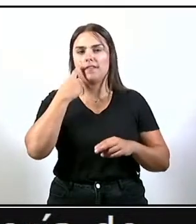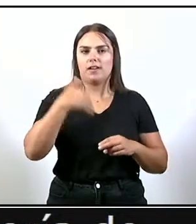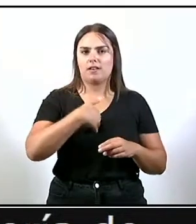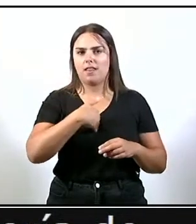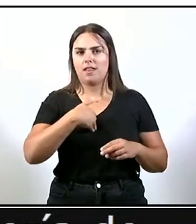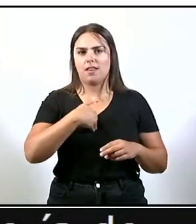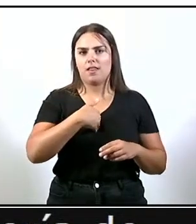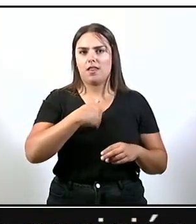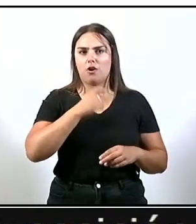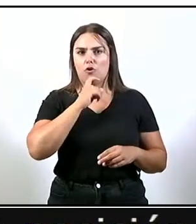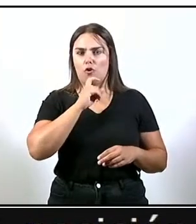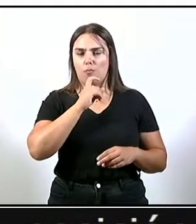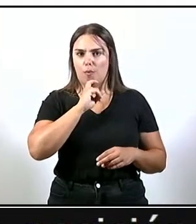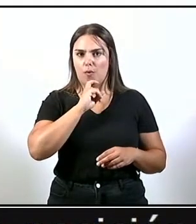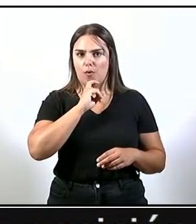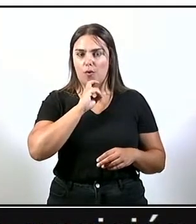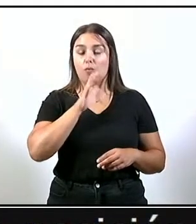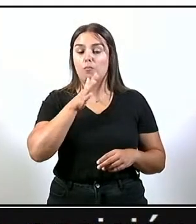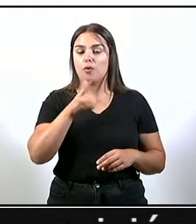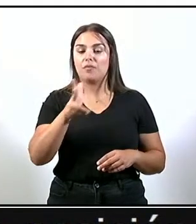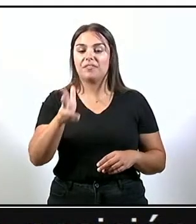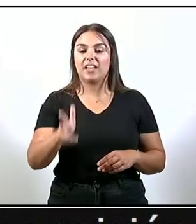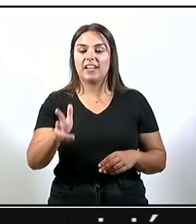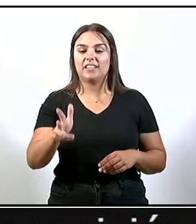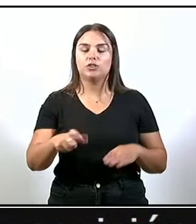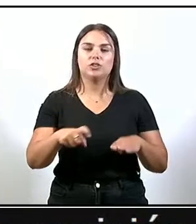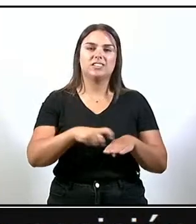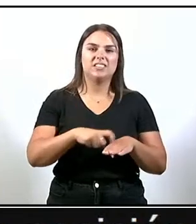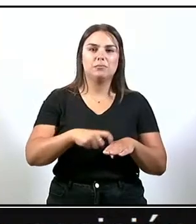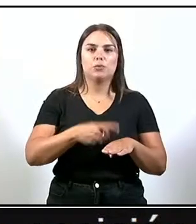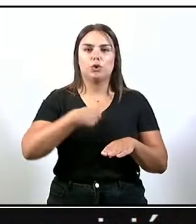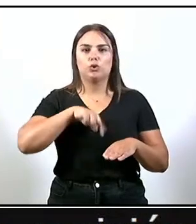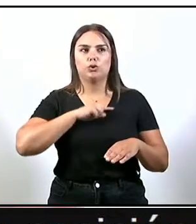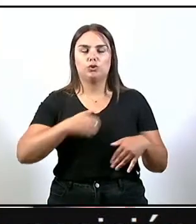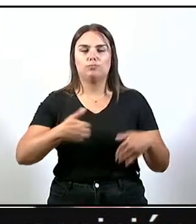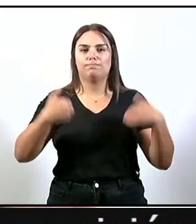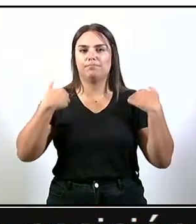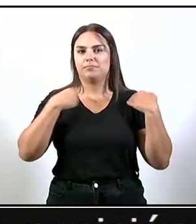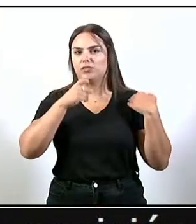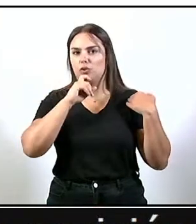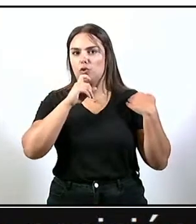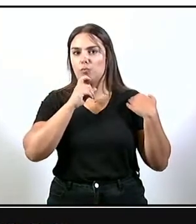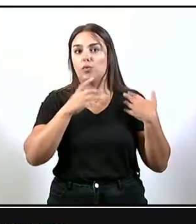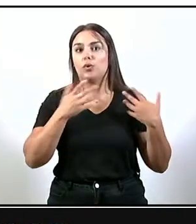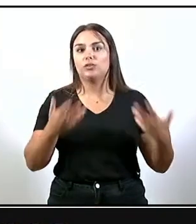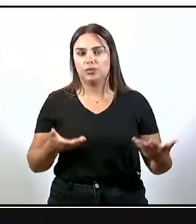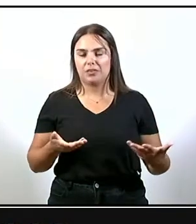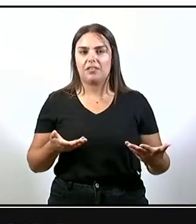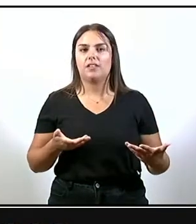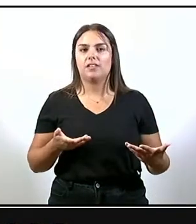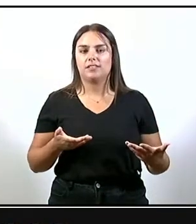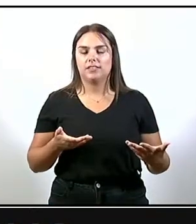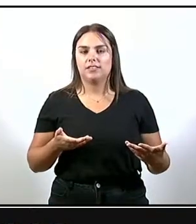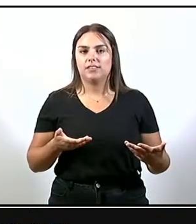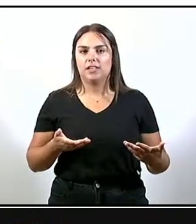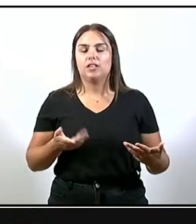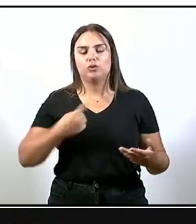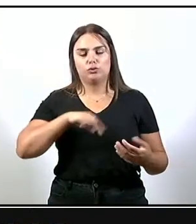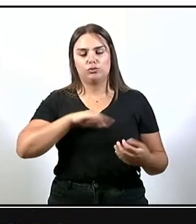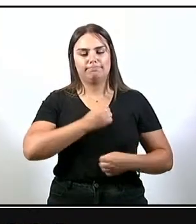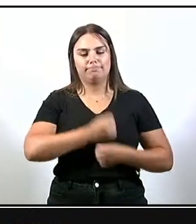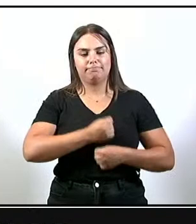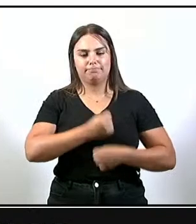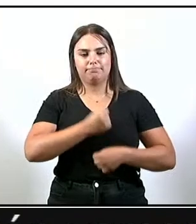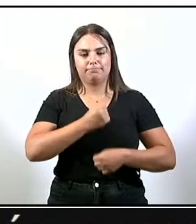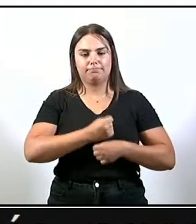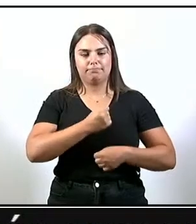de que se vulnera en algunos aspectos nuestras competencias y por esa razón pues vamos a trabajar en los próximos